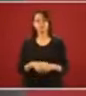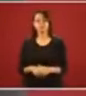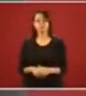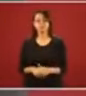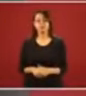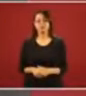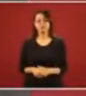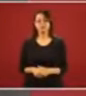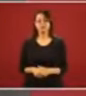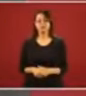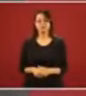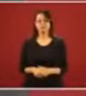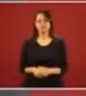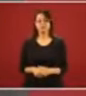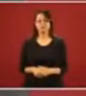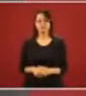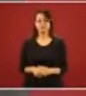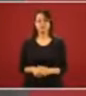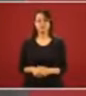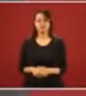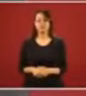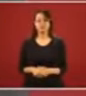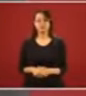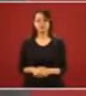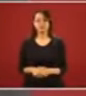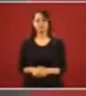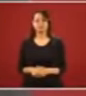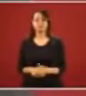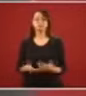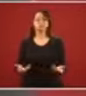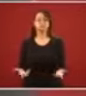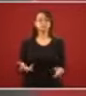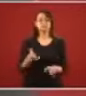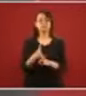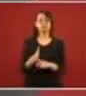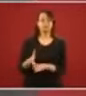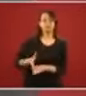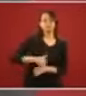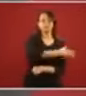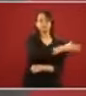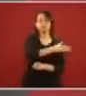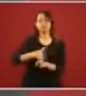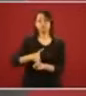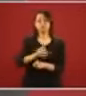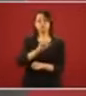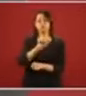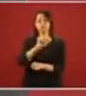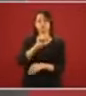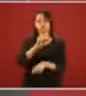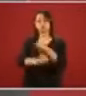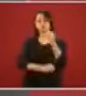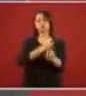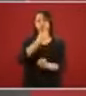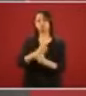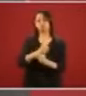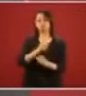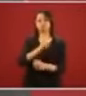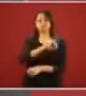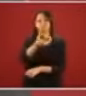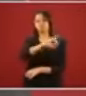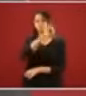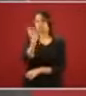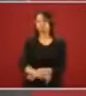En 20 años la Policía Federal no llegó a tener los